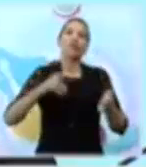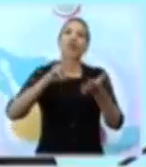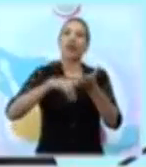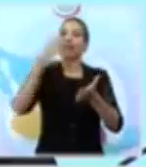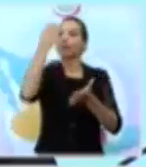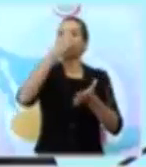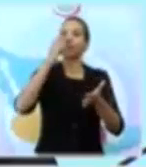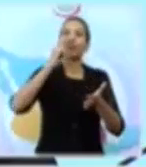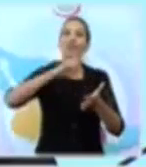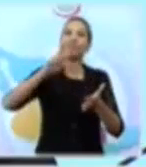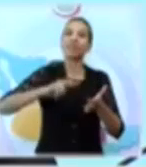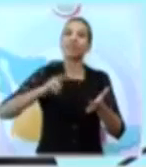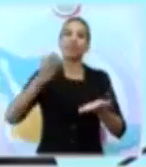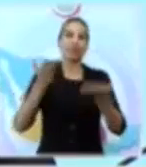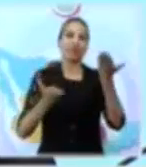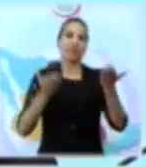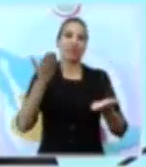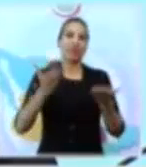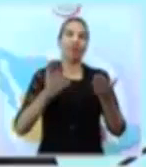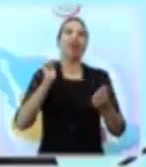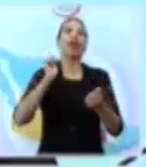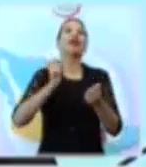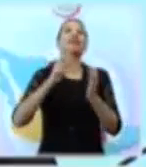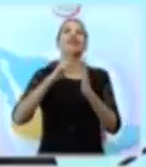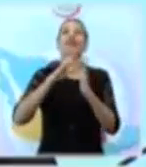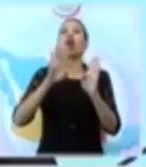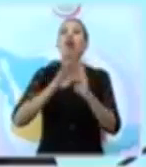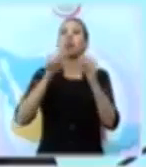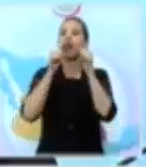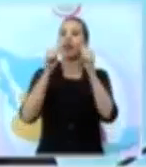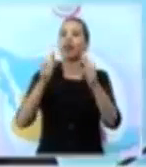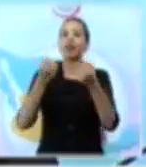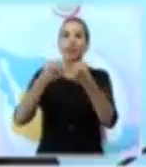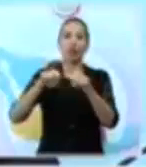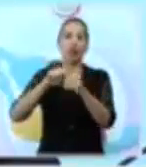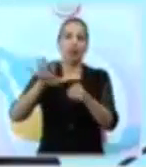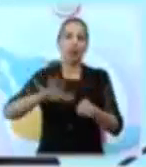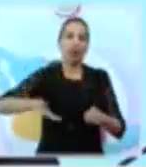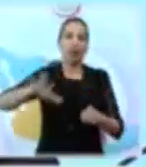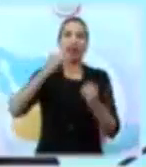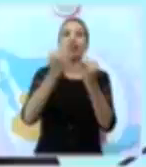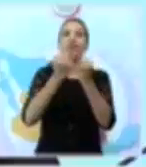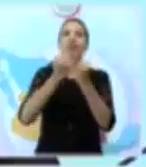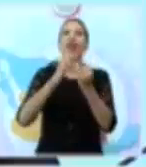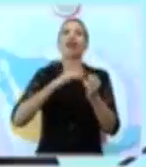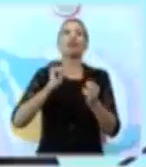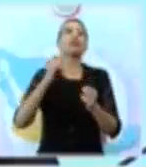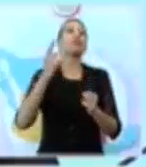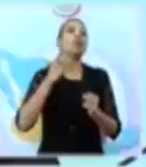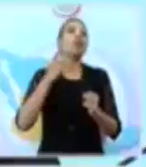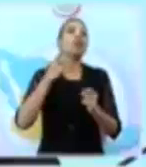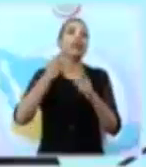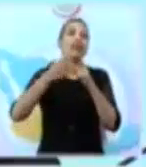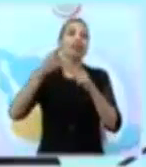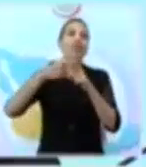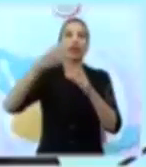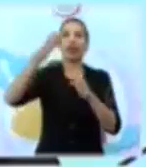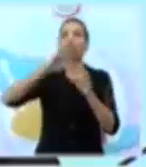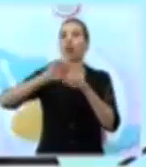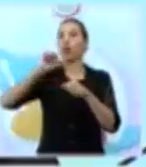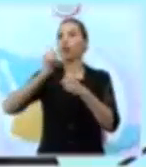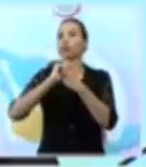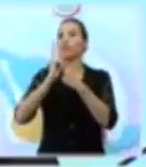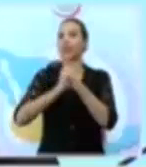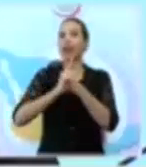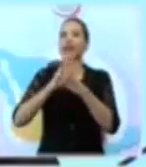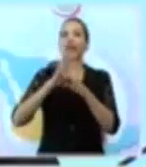evaluación de la política social, de la política exterior y de los temas